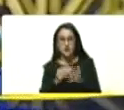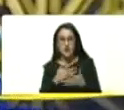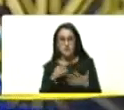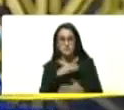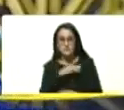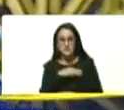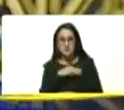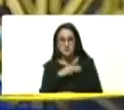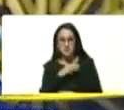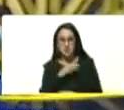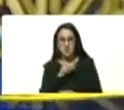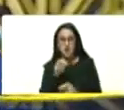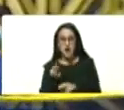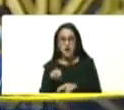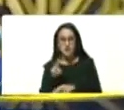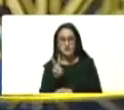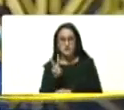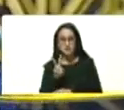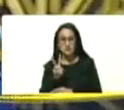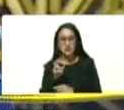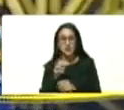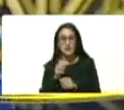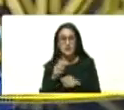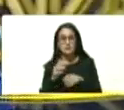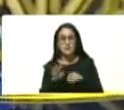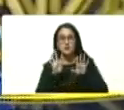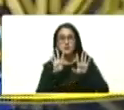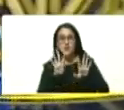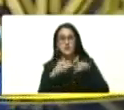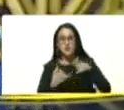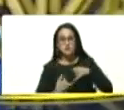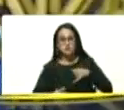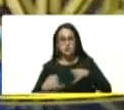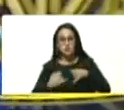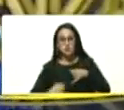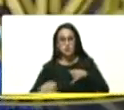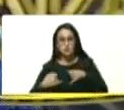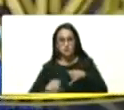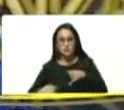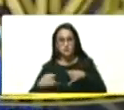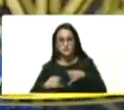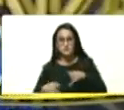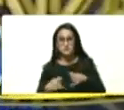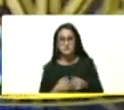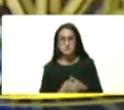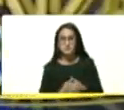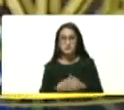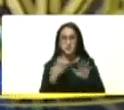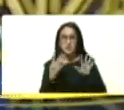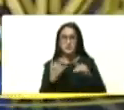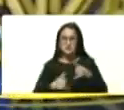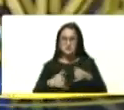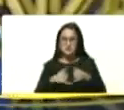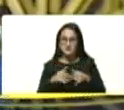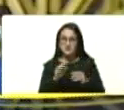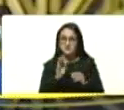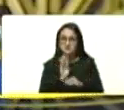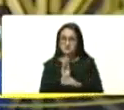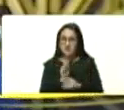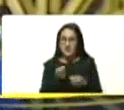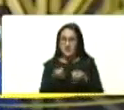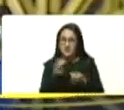misión AgroVenezuela y sus 9 vértices. Con los 9 vértices hemos ido cuidando cada detalle